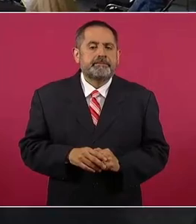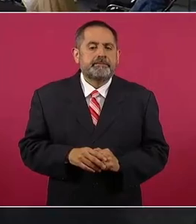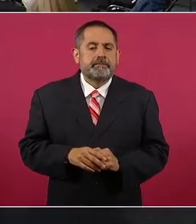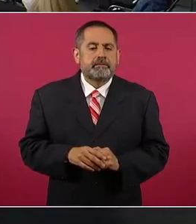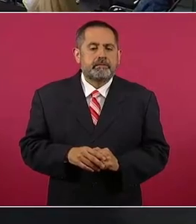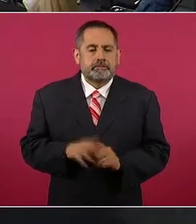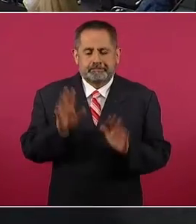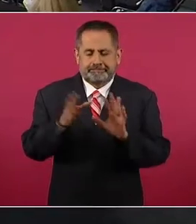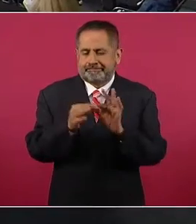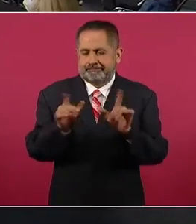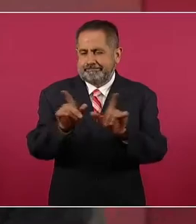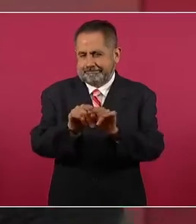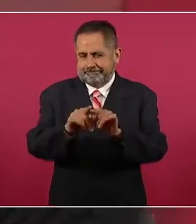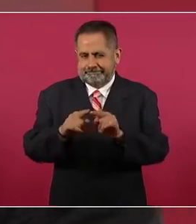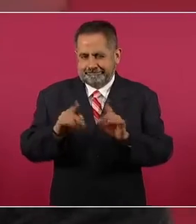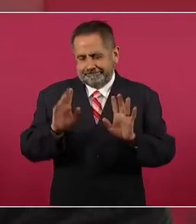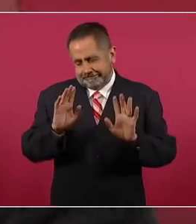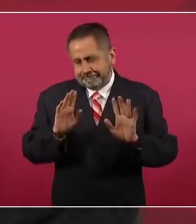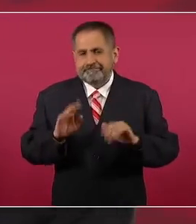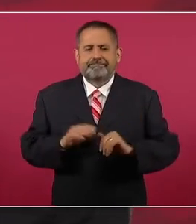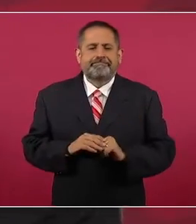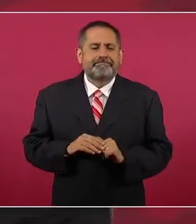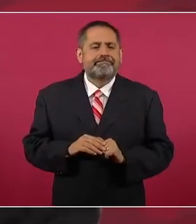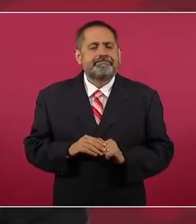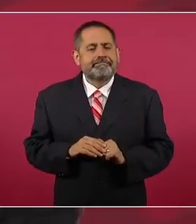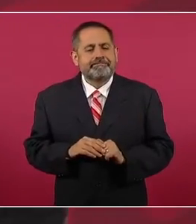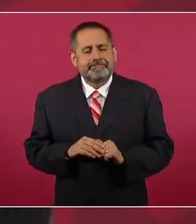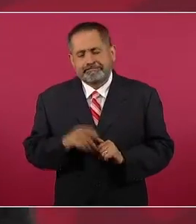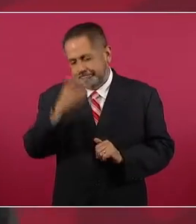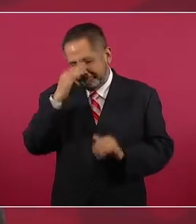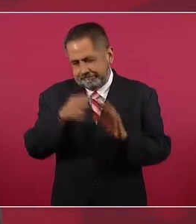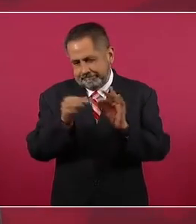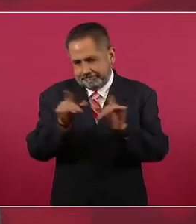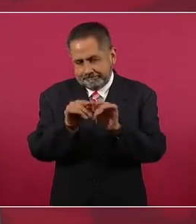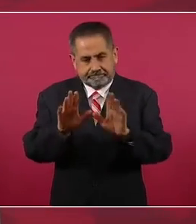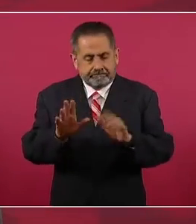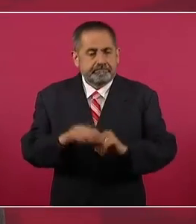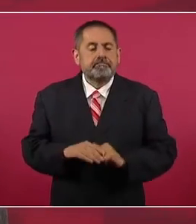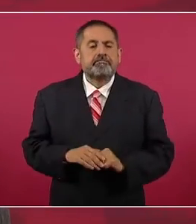para no meternos en Honduras.